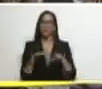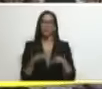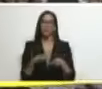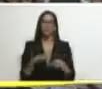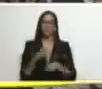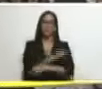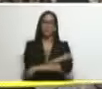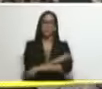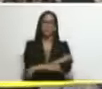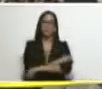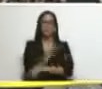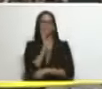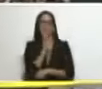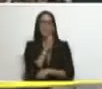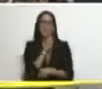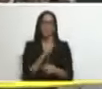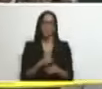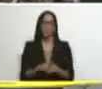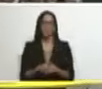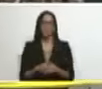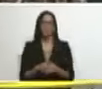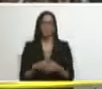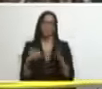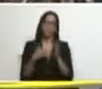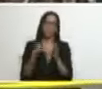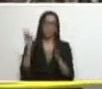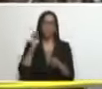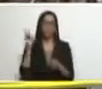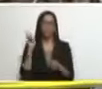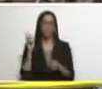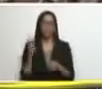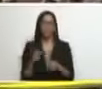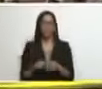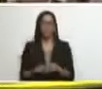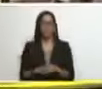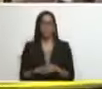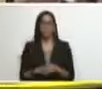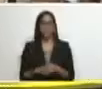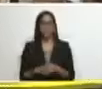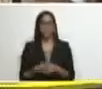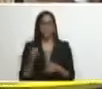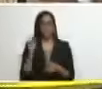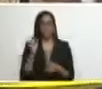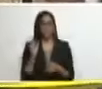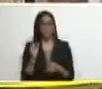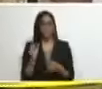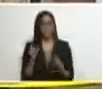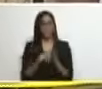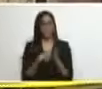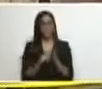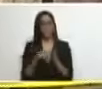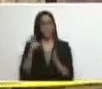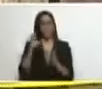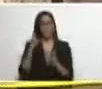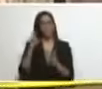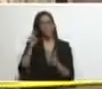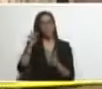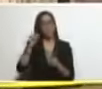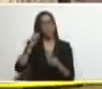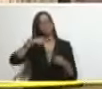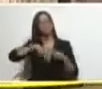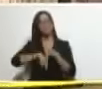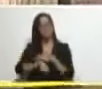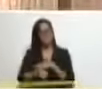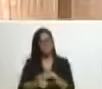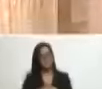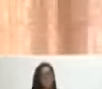derecha de los apellidos contra Venezuela, que es el periodo donde la ExxonMobil entra,